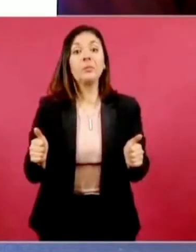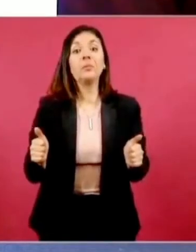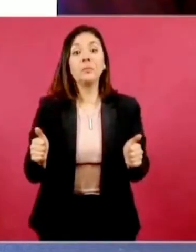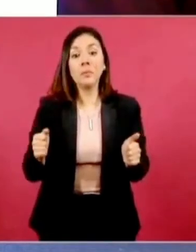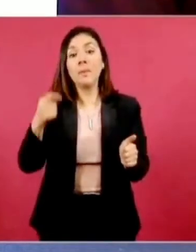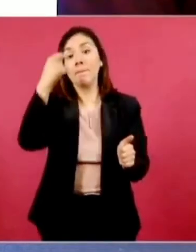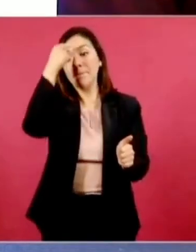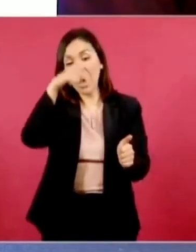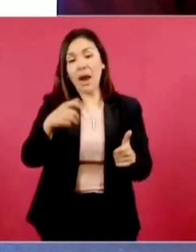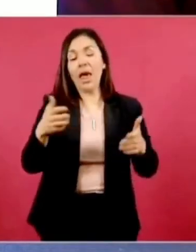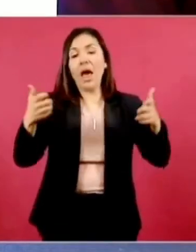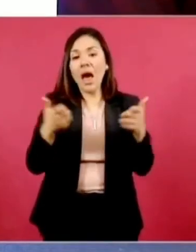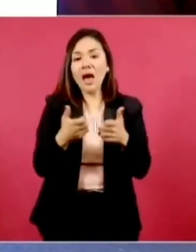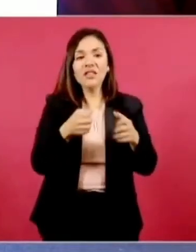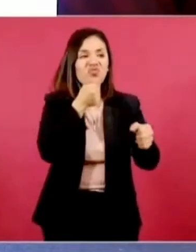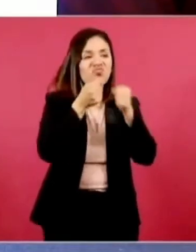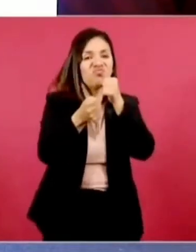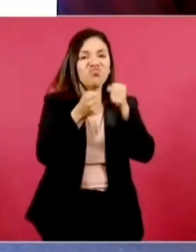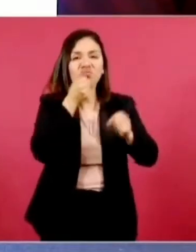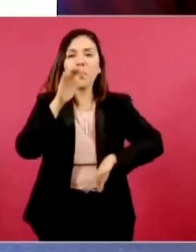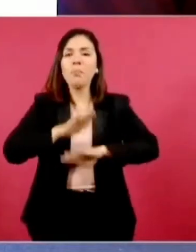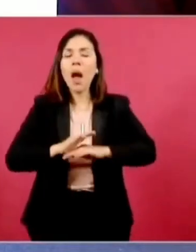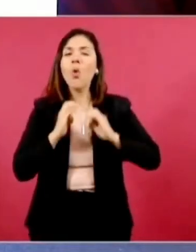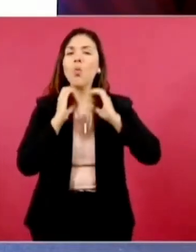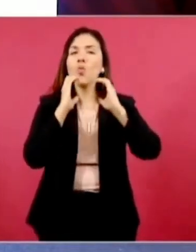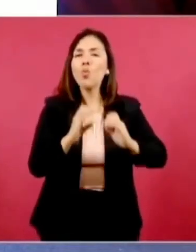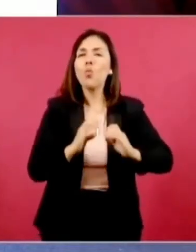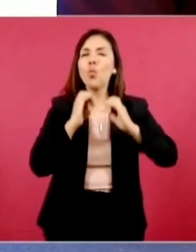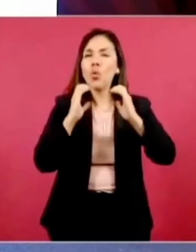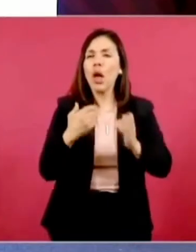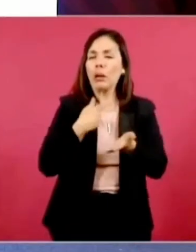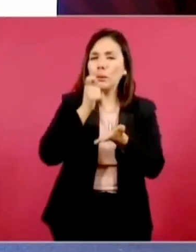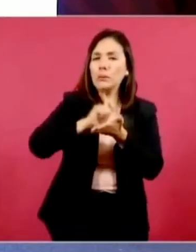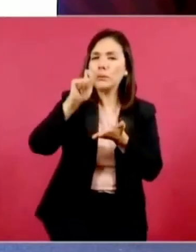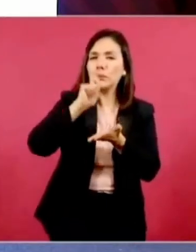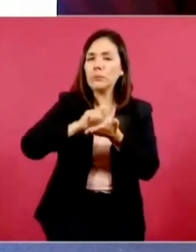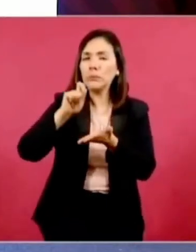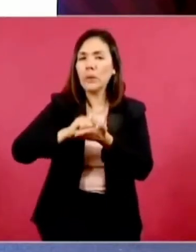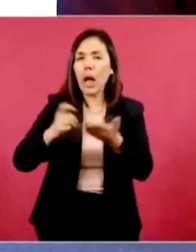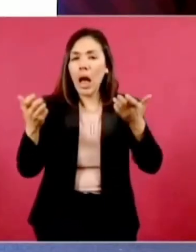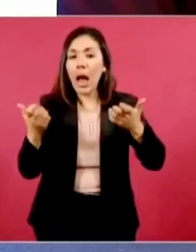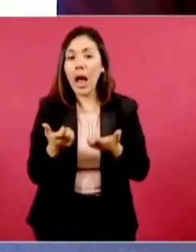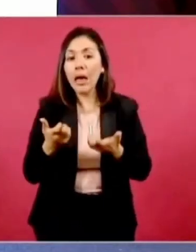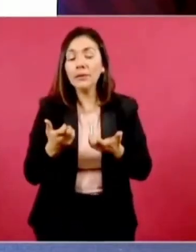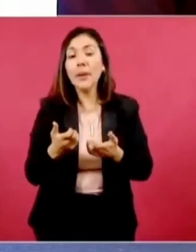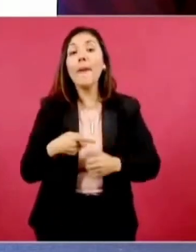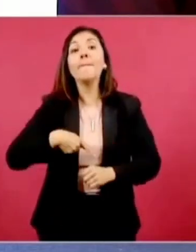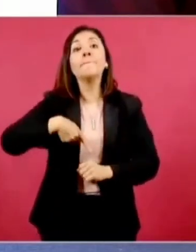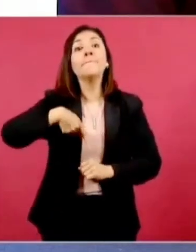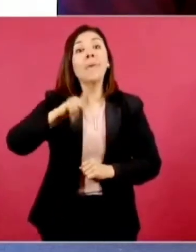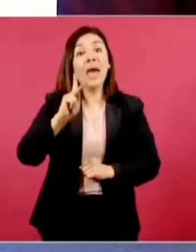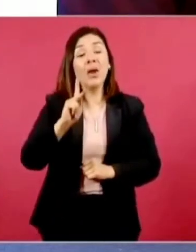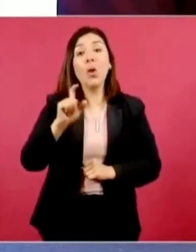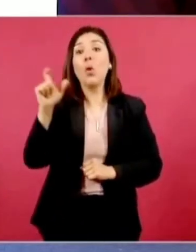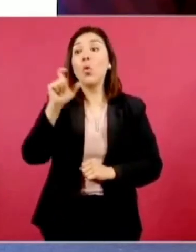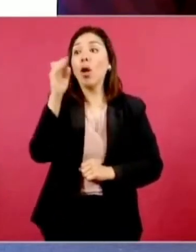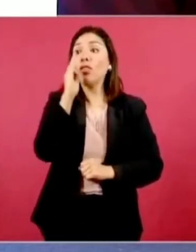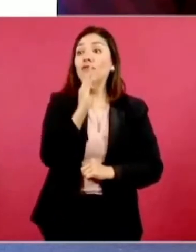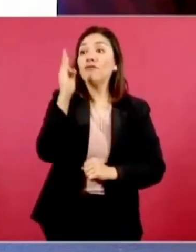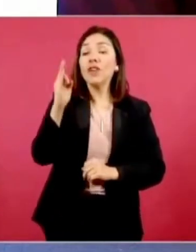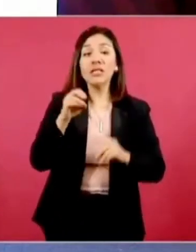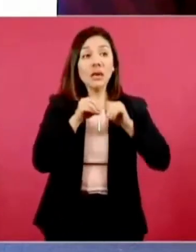los reportajes más detallados y cuidadosos que pudiéramos, pero coordinaríamos la fecha de publicación.